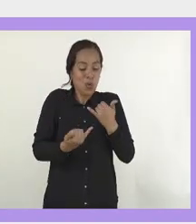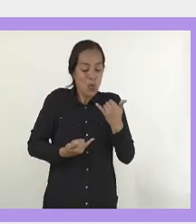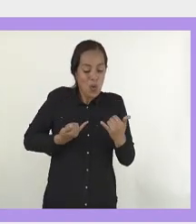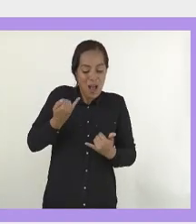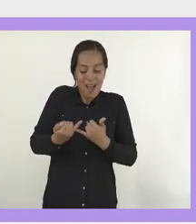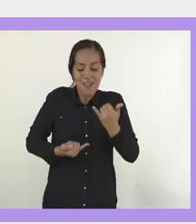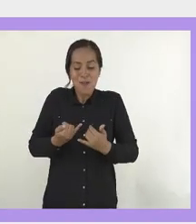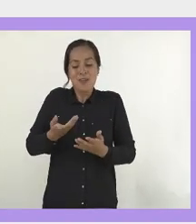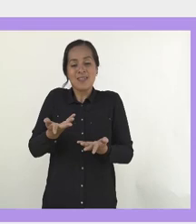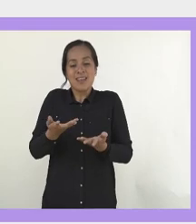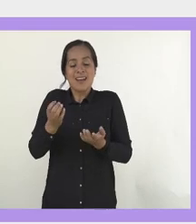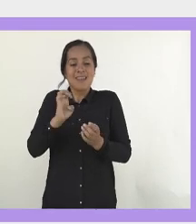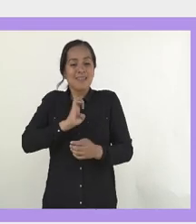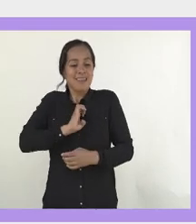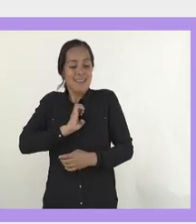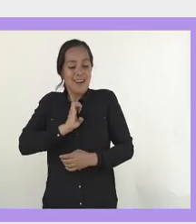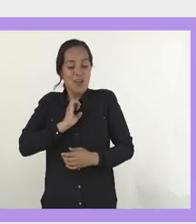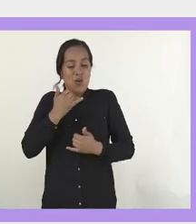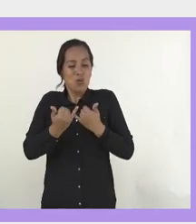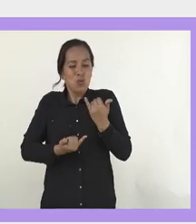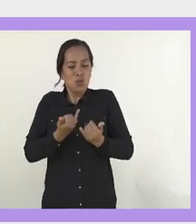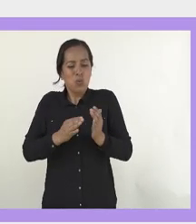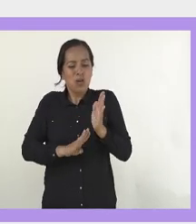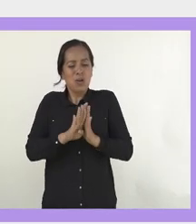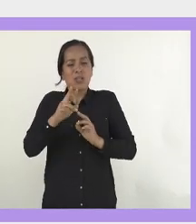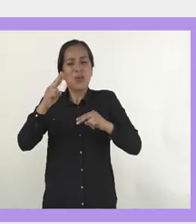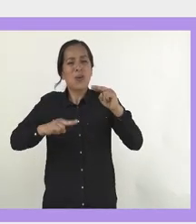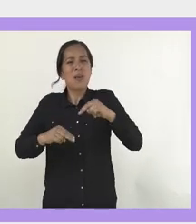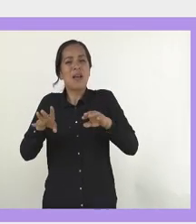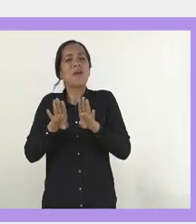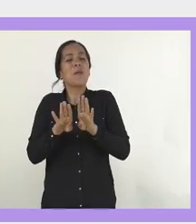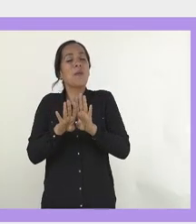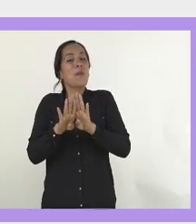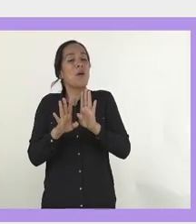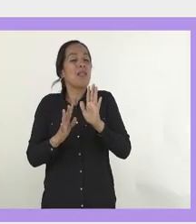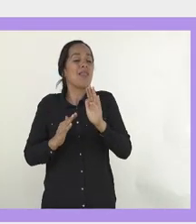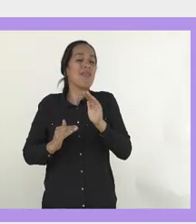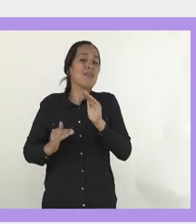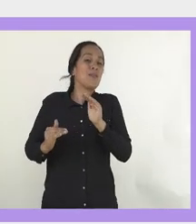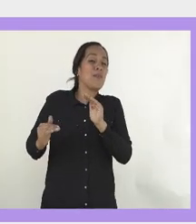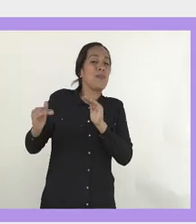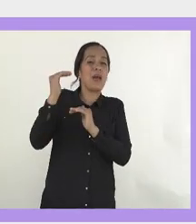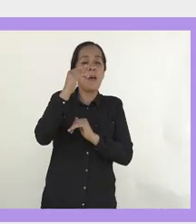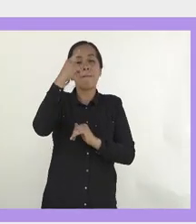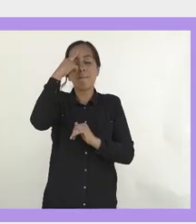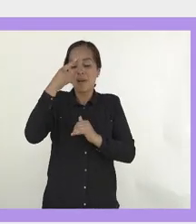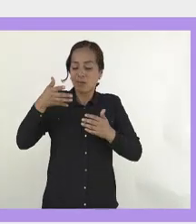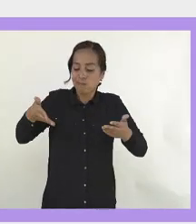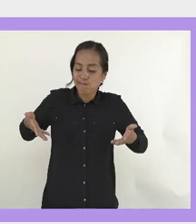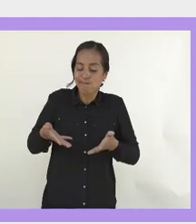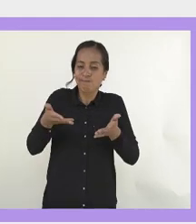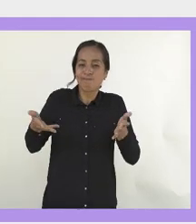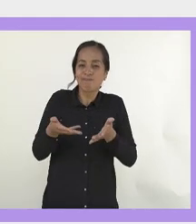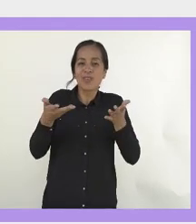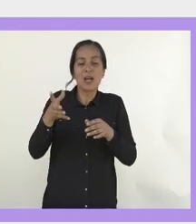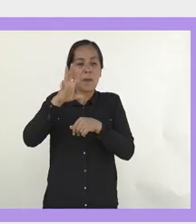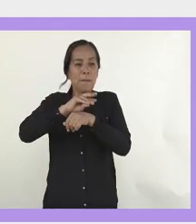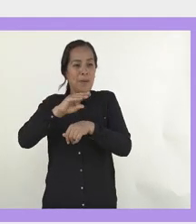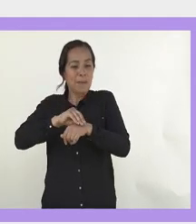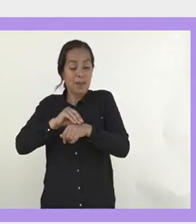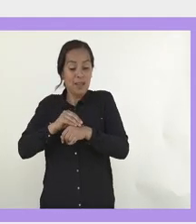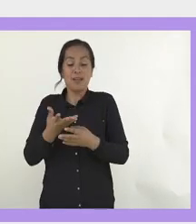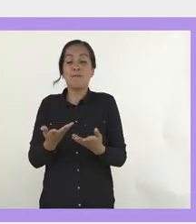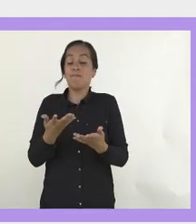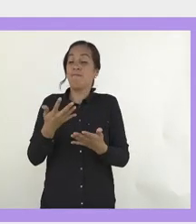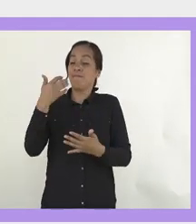estos entrenadores y entrenadoras que están siendo parte del el sistema femenil para dar ese impulso y llegar a competir a nivel